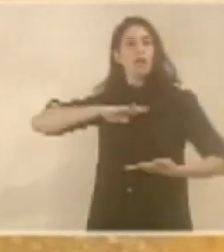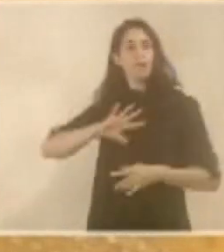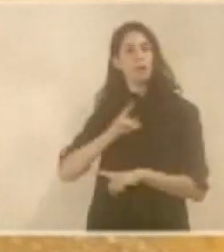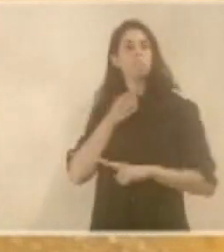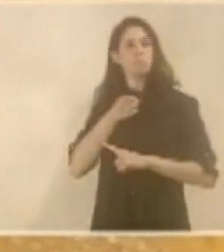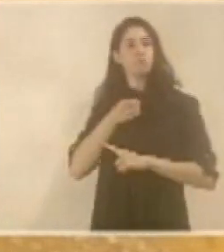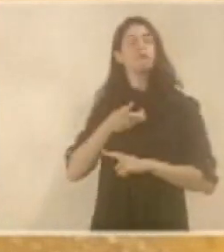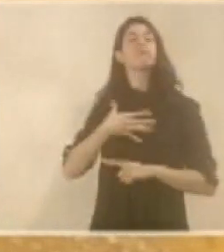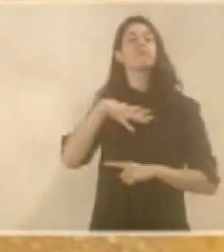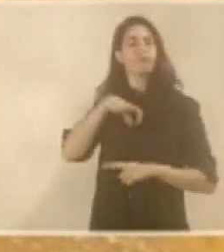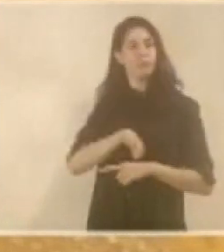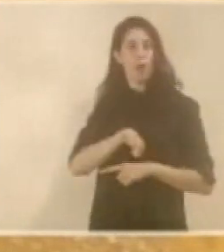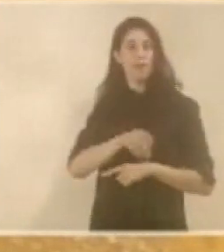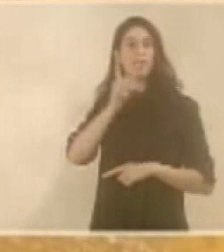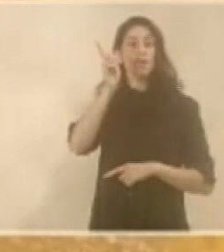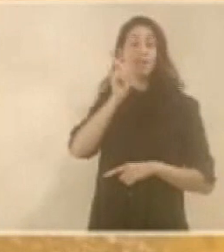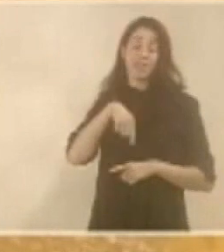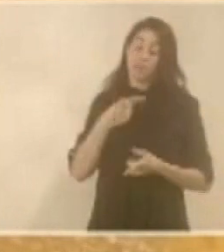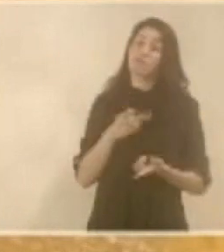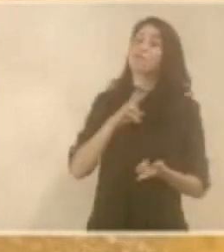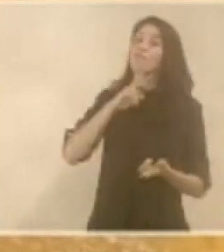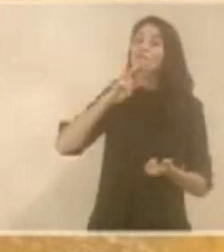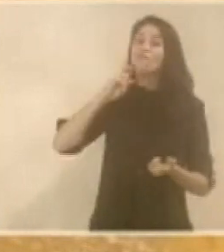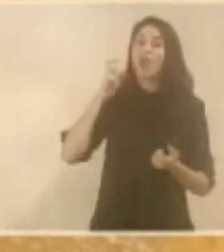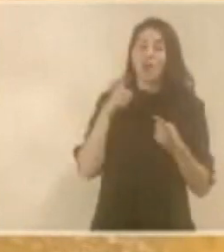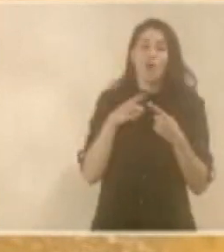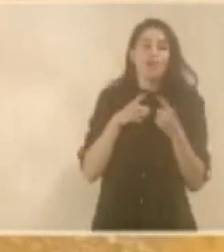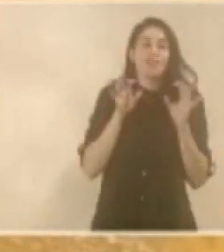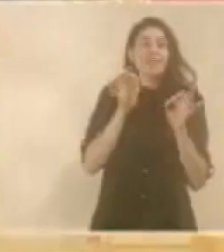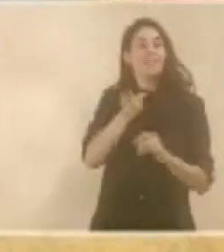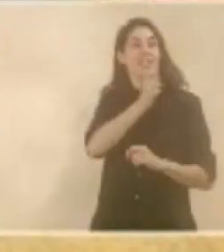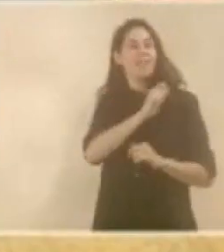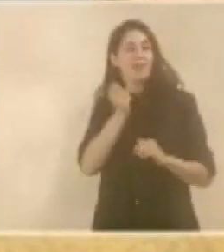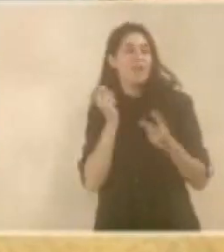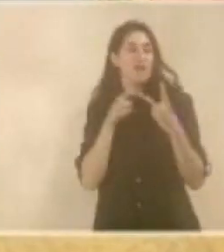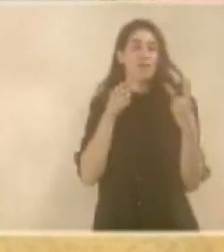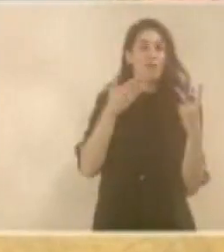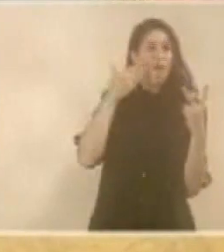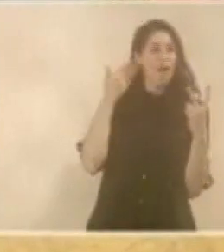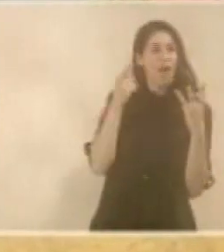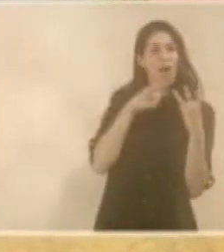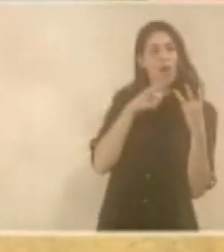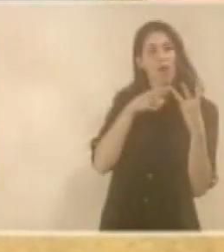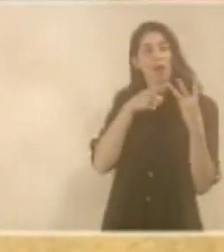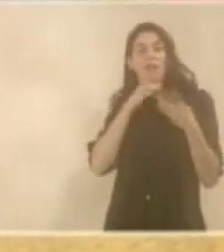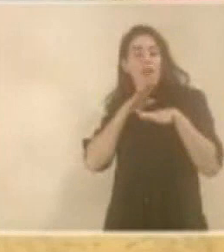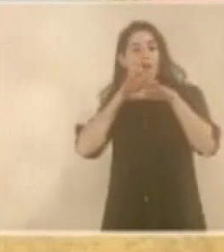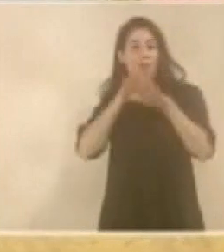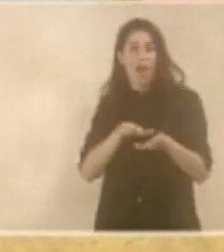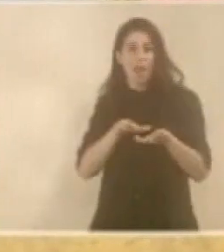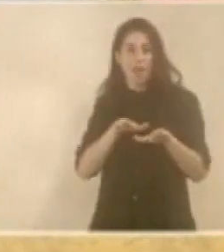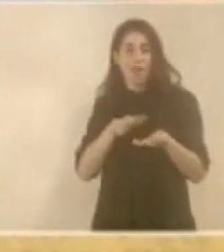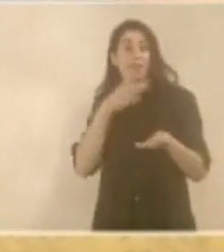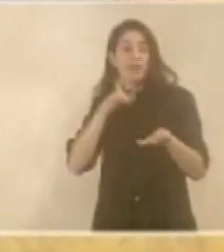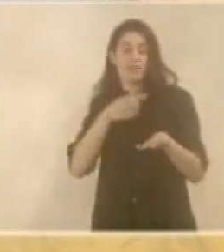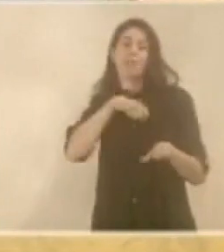de compañerismo, disciplina, sacrificio, honor, lealtad, sentido del deber y amor a España, que son emblemas de